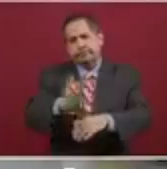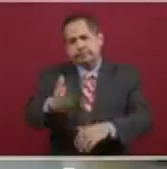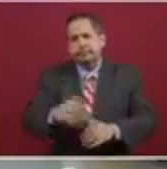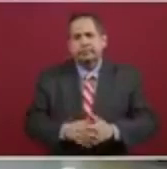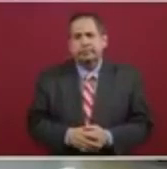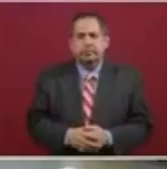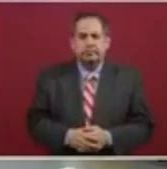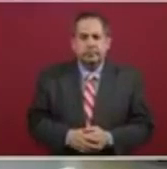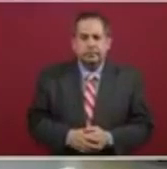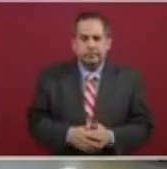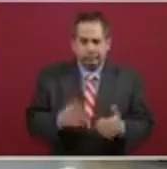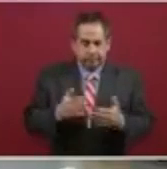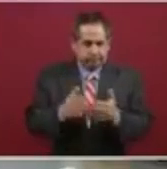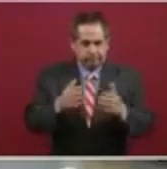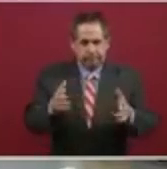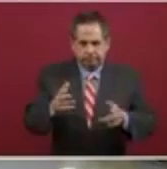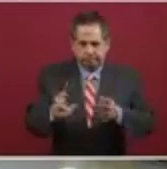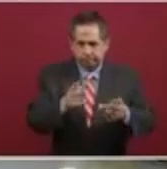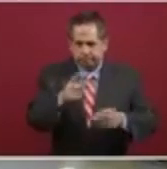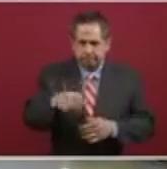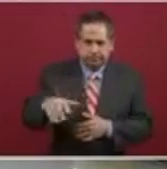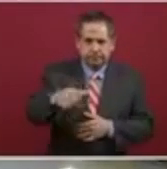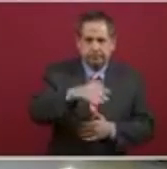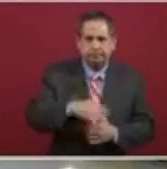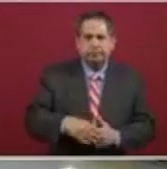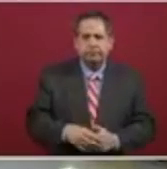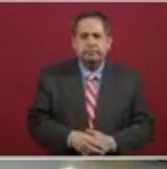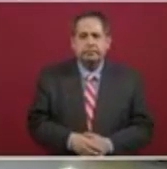Vamos ahora sí a abrir la sesión.